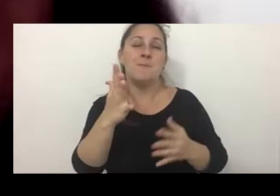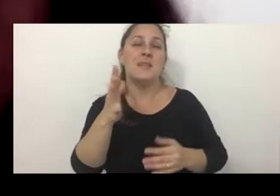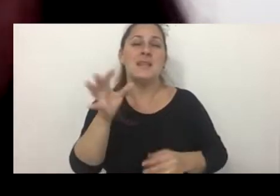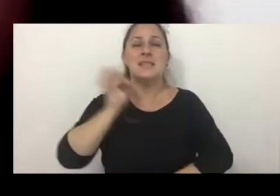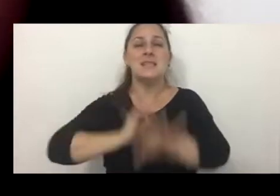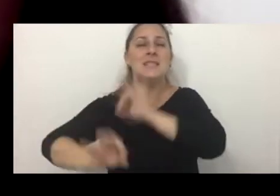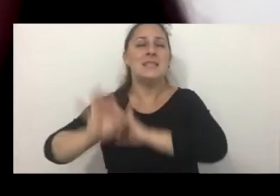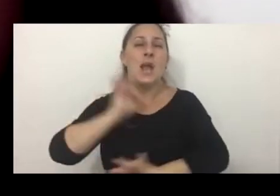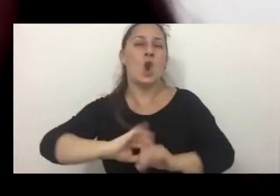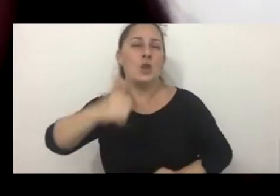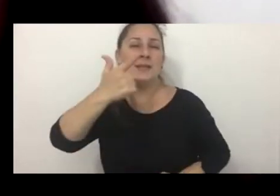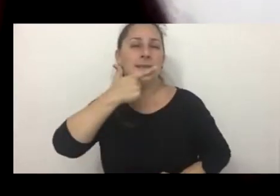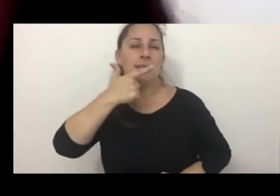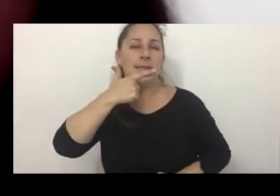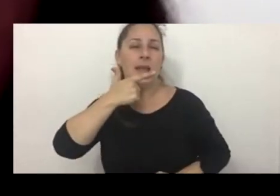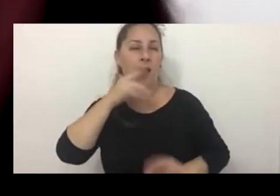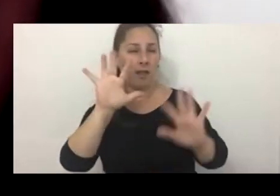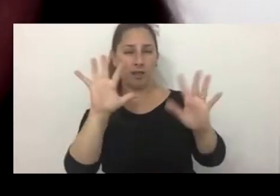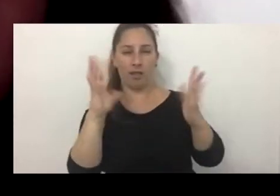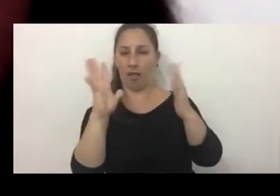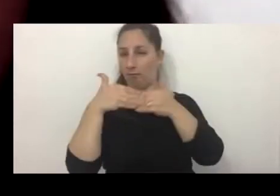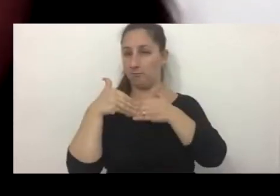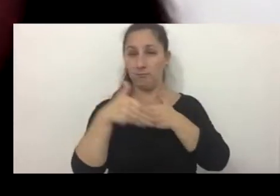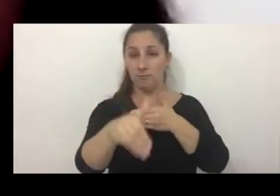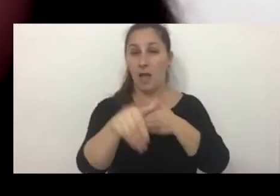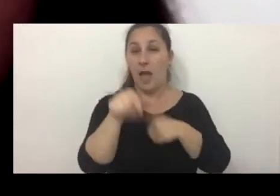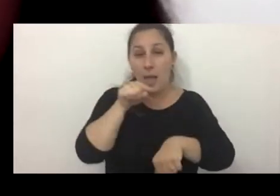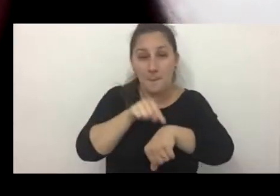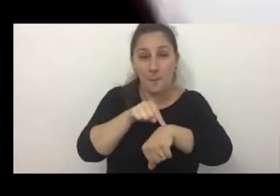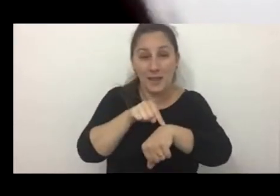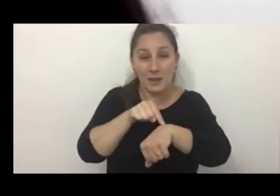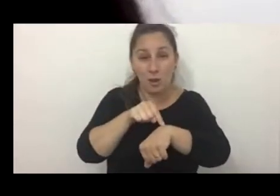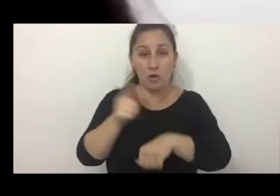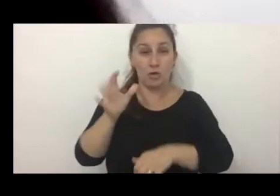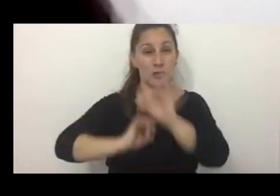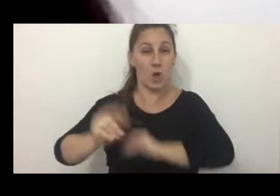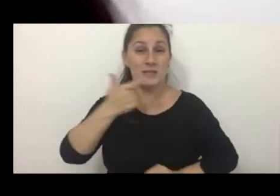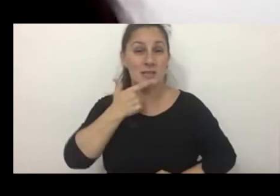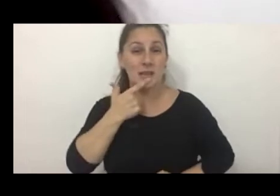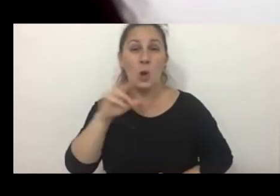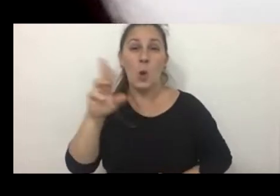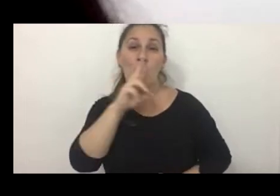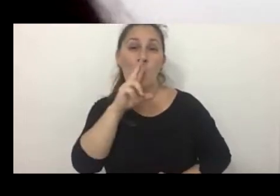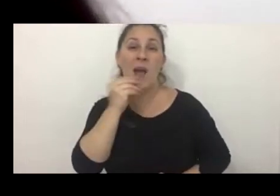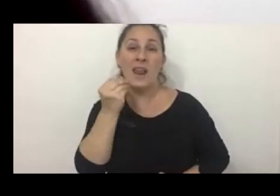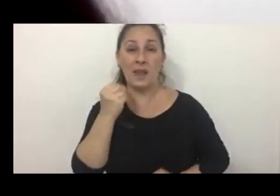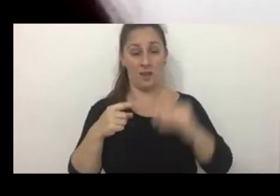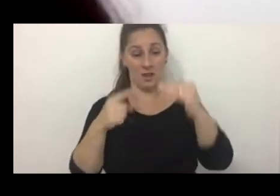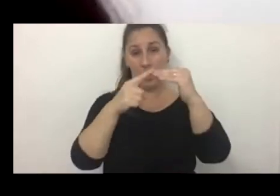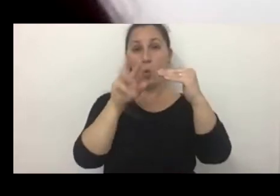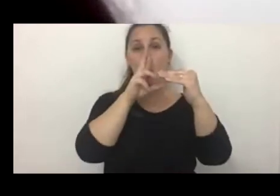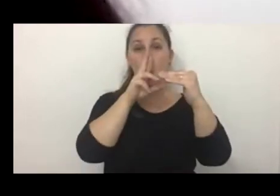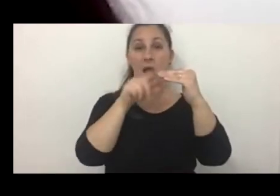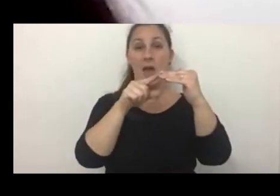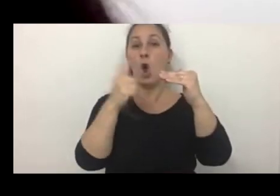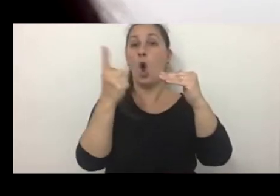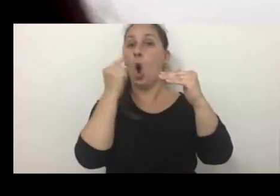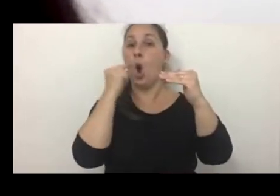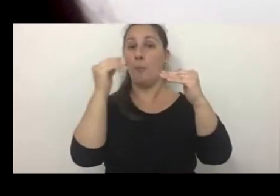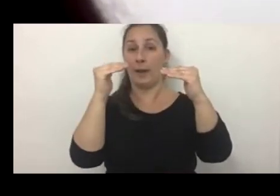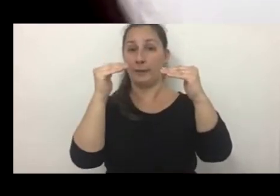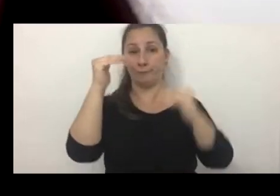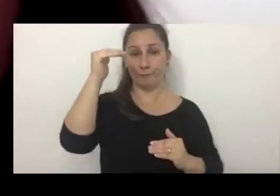la asistencia de los nacimientos, que era como un espacio nuevo, un terreno nuevo que iban ganando.